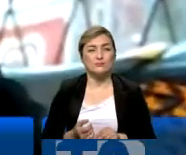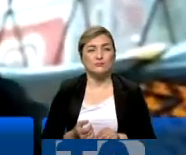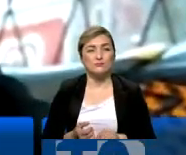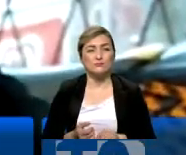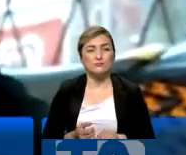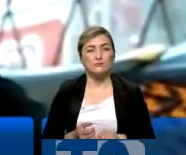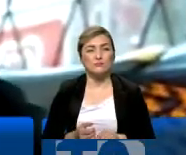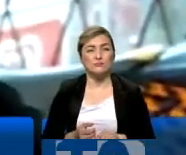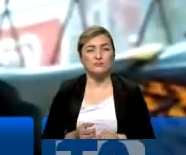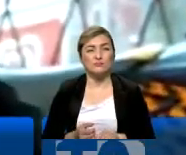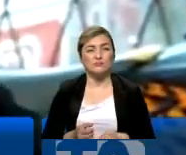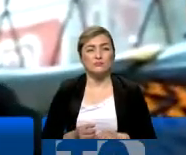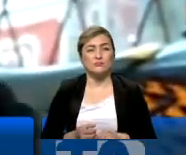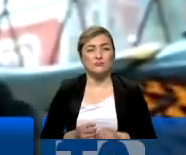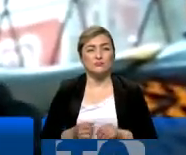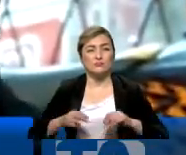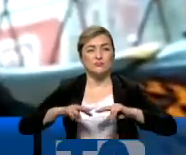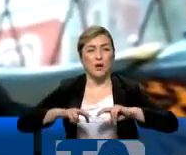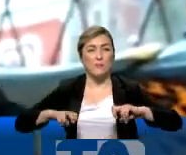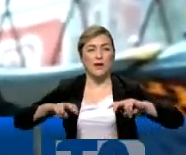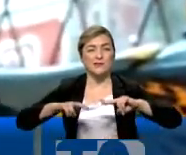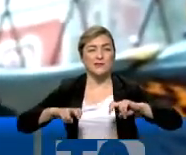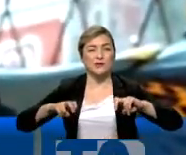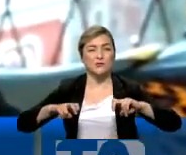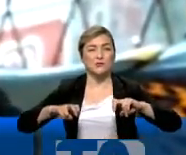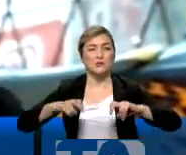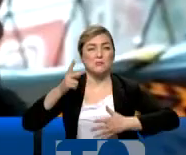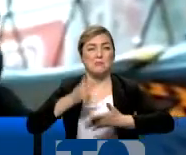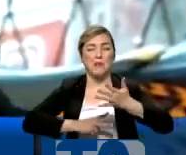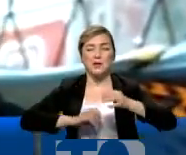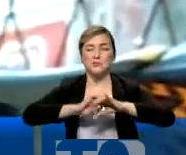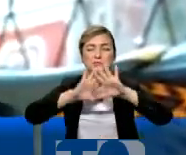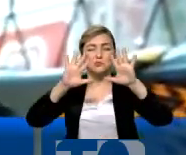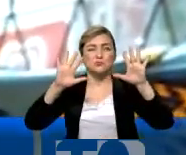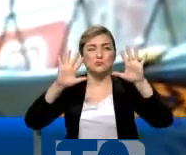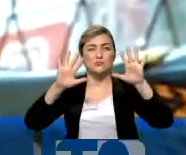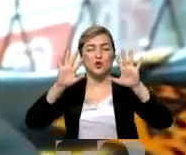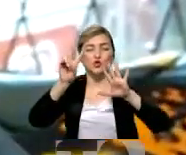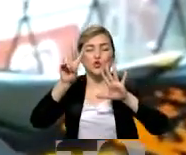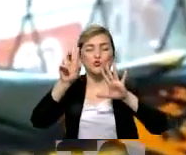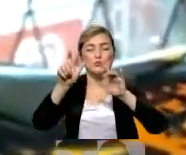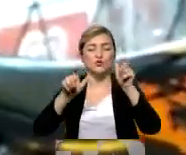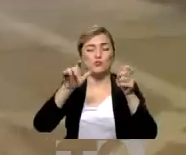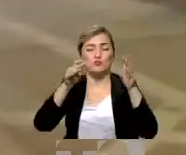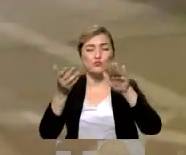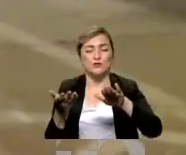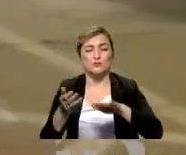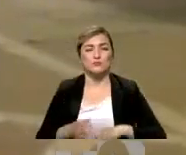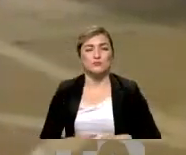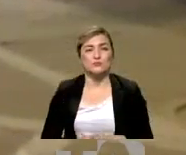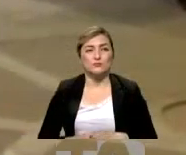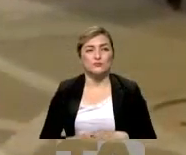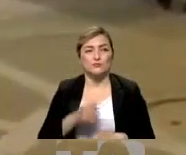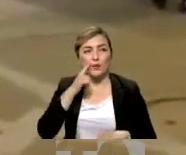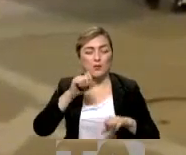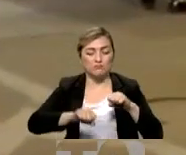para efectos de esclarecer el hecho que lamentablemente ha ocurrido y que ha traído como consecuencia el fallecimiento de una persona. En tanto, el